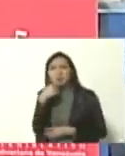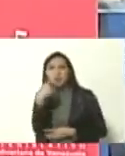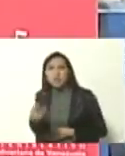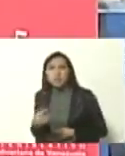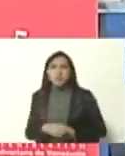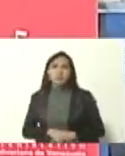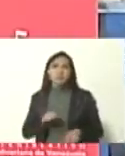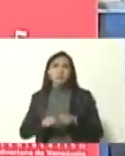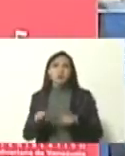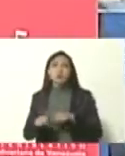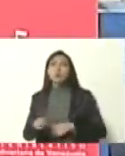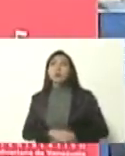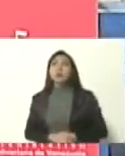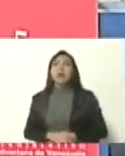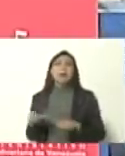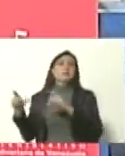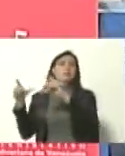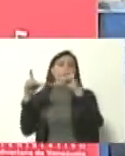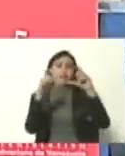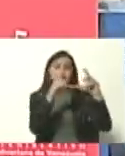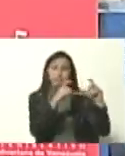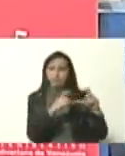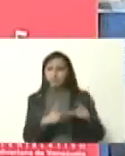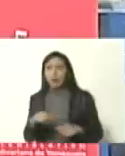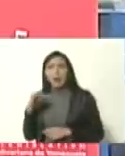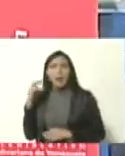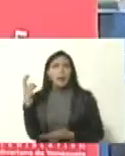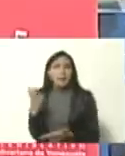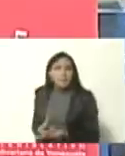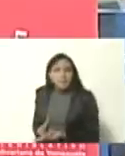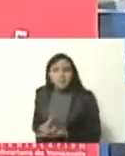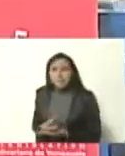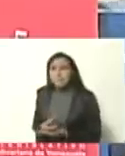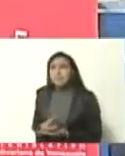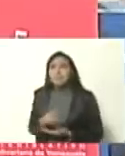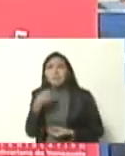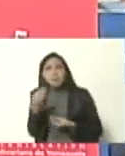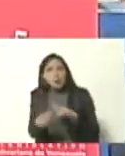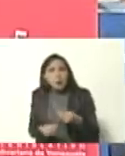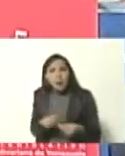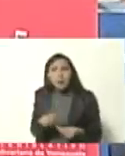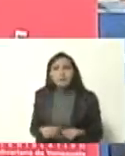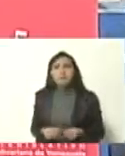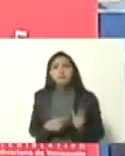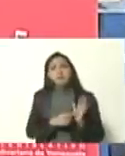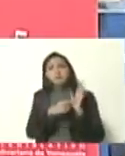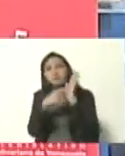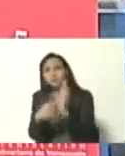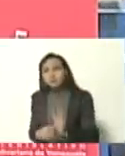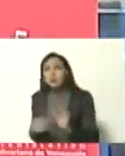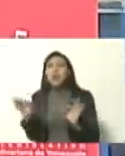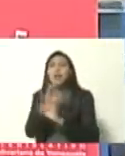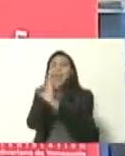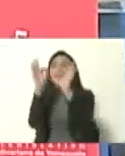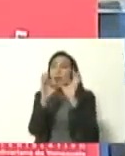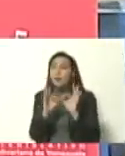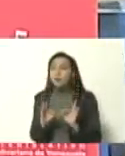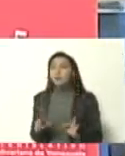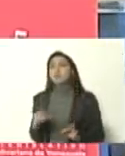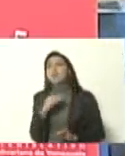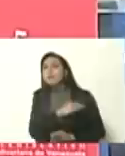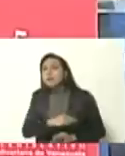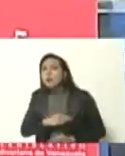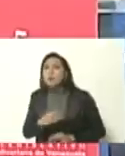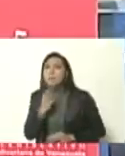de testimonios, de fotografías, de videos donde se nota la vida dispendiosa, por ejemplo, el hermano